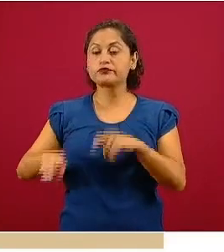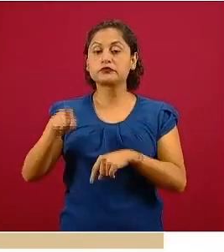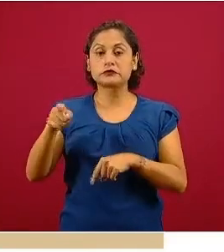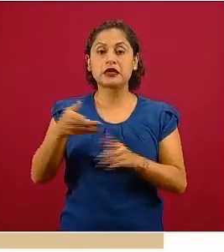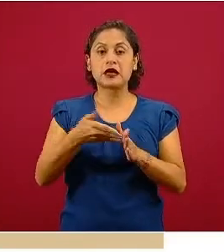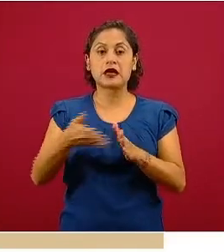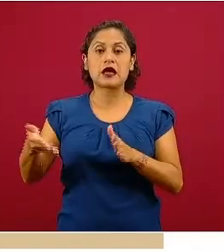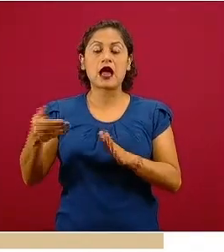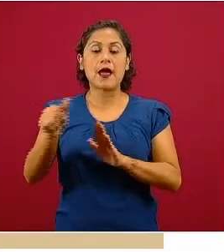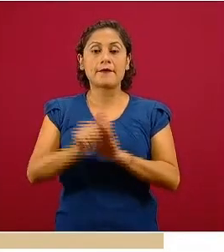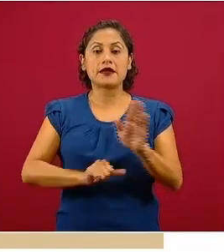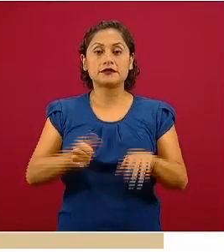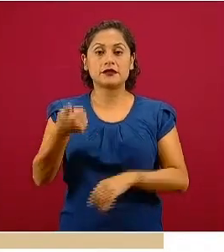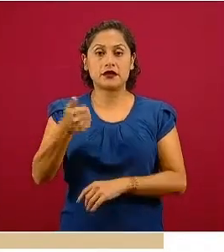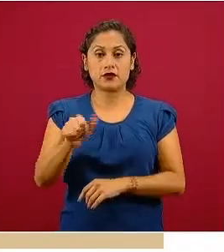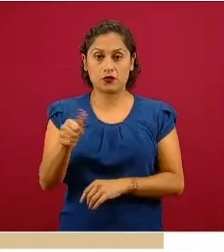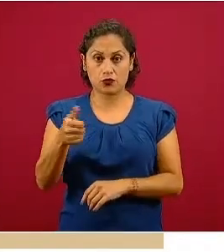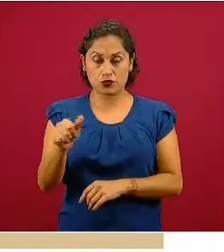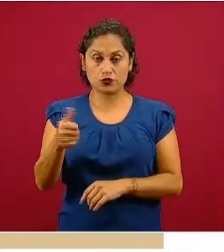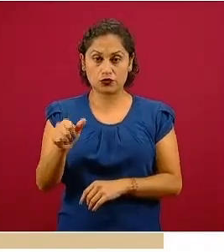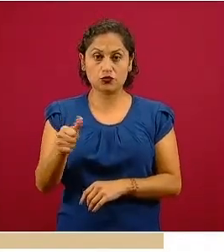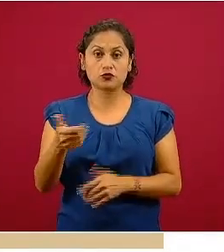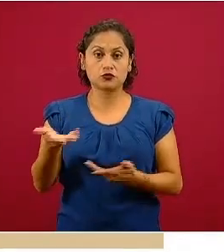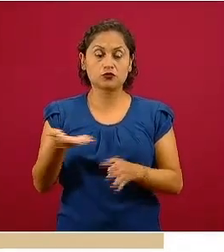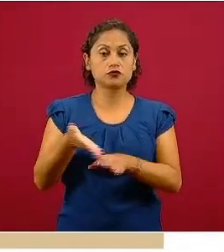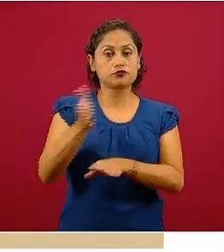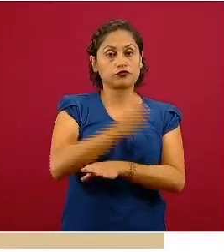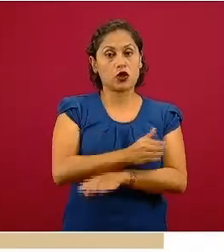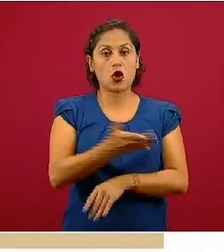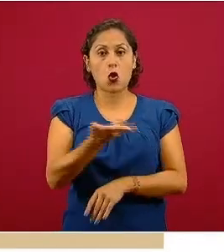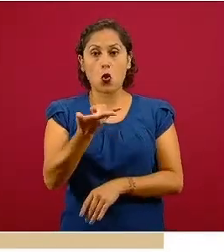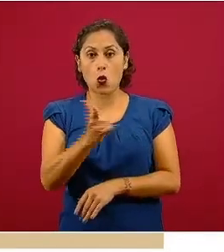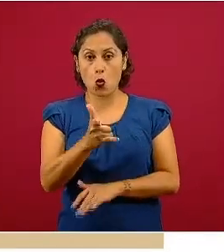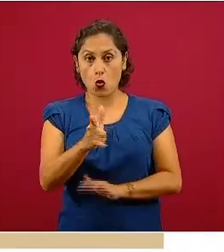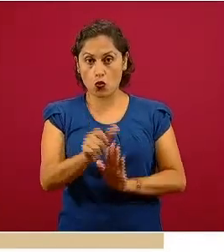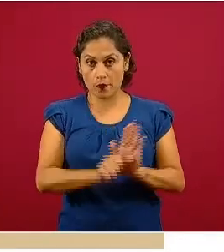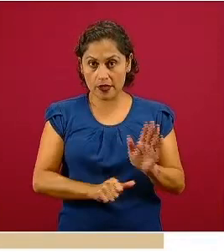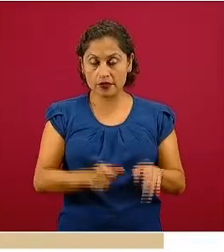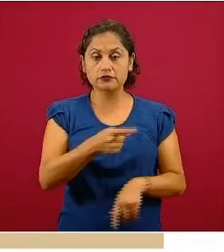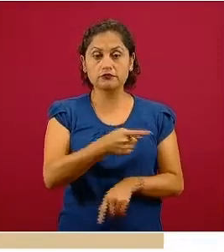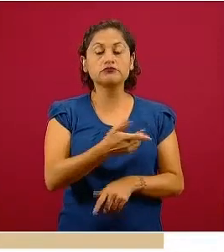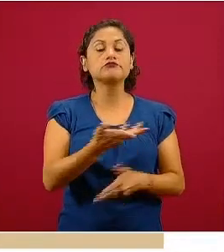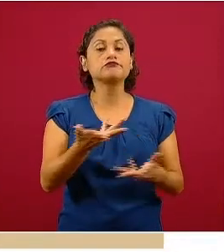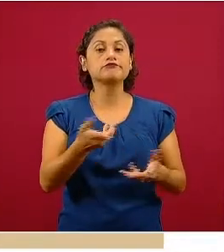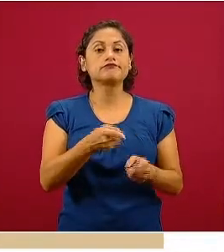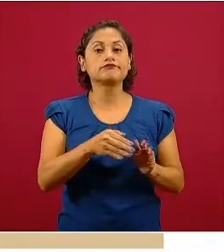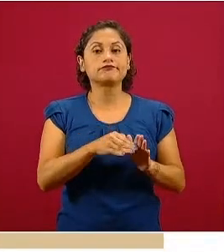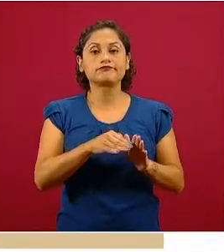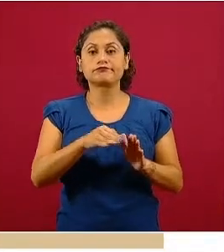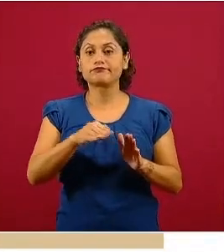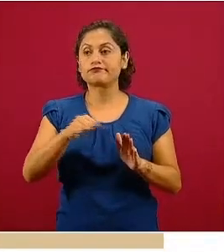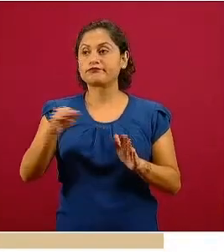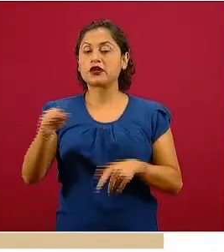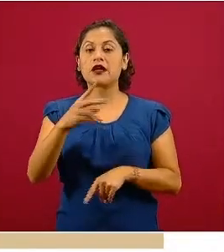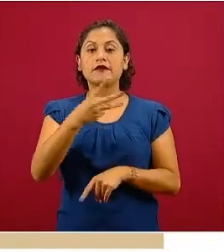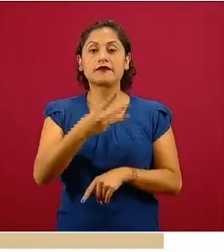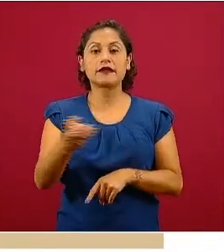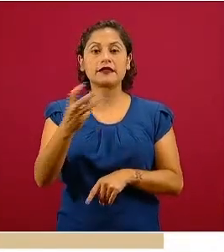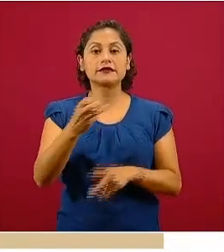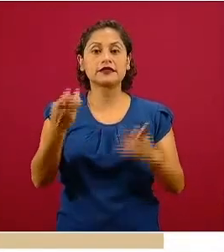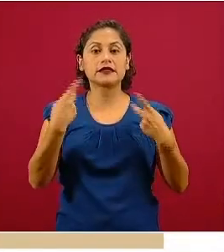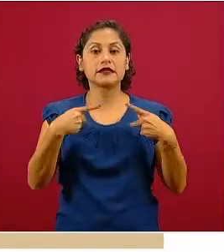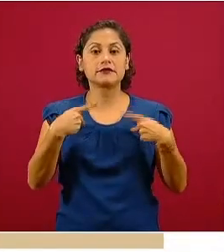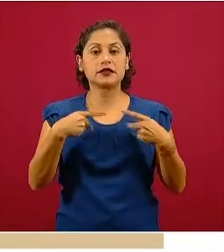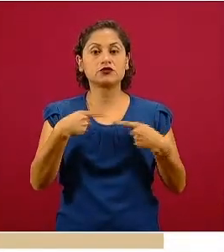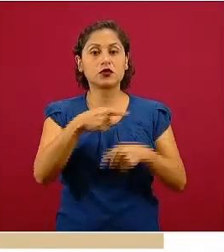de agosto, después de haber tenido prácticamente todo el mes de julio con una meseta de alrededor de 300 personas diariamente que